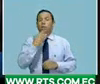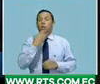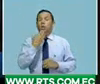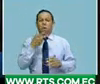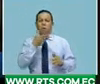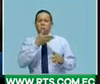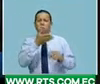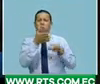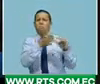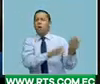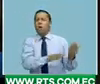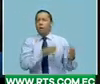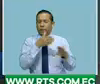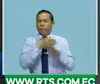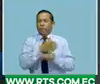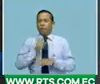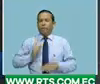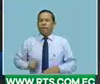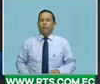en instantes.